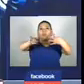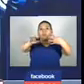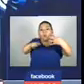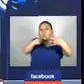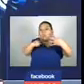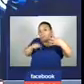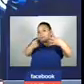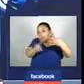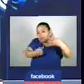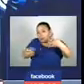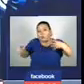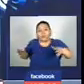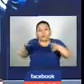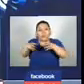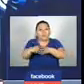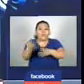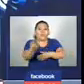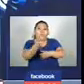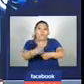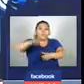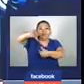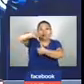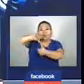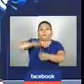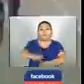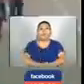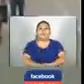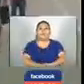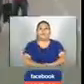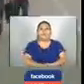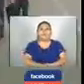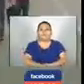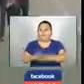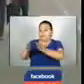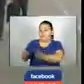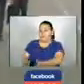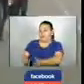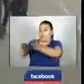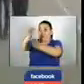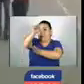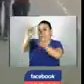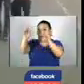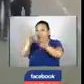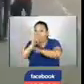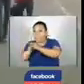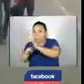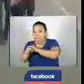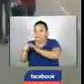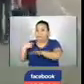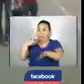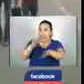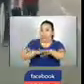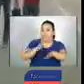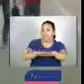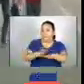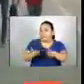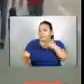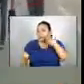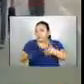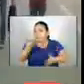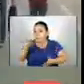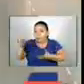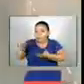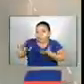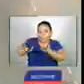por ciudadanos centroamericanos. El Instituto Guatemalteco de Migración fue alertado sobre una posible caravana